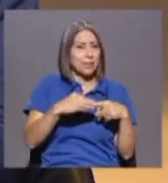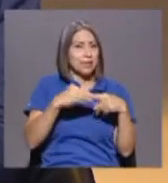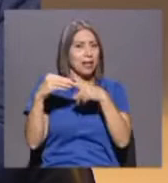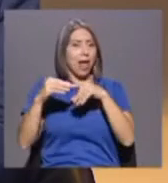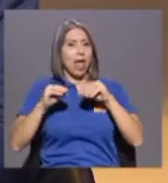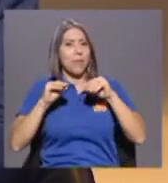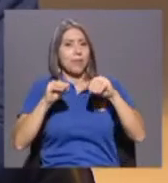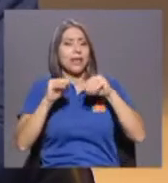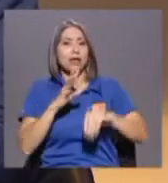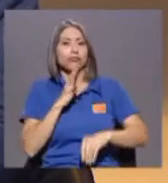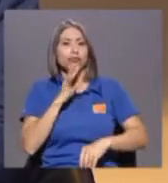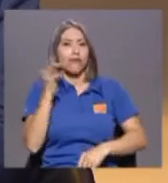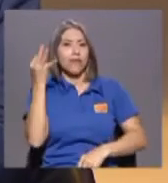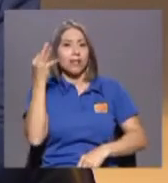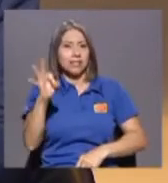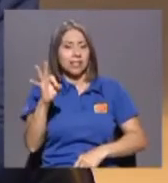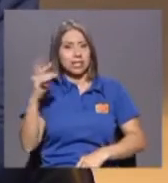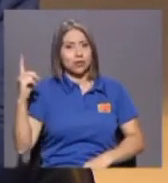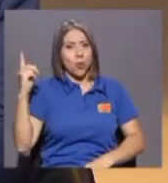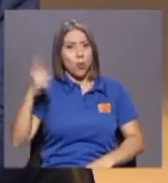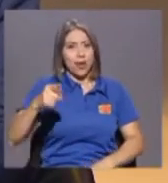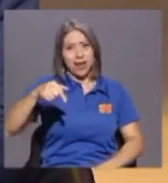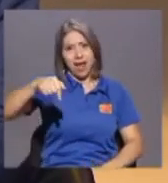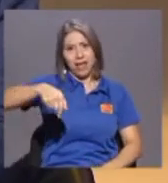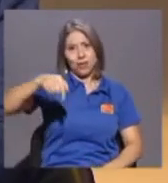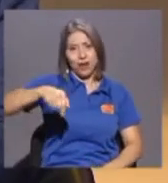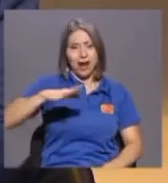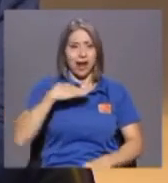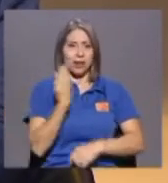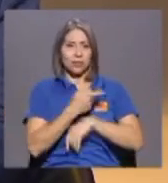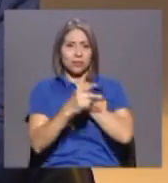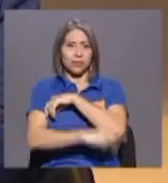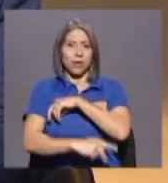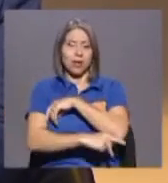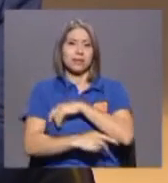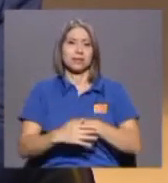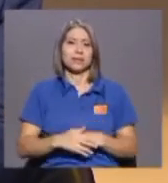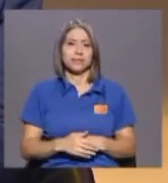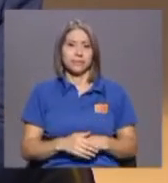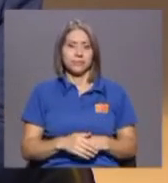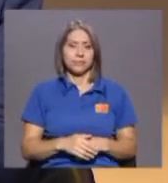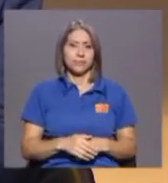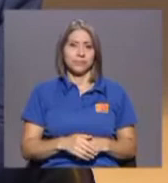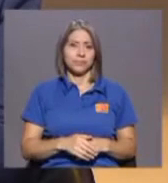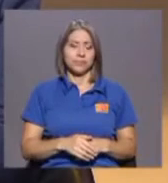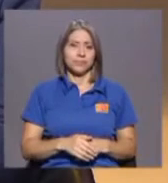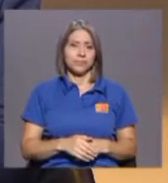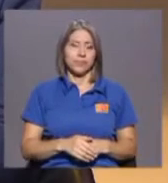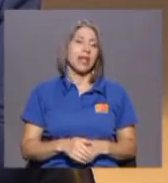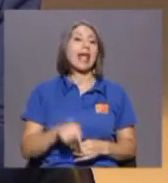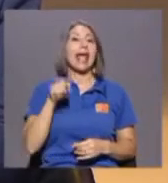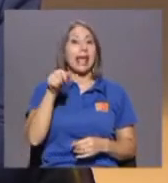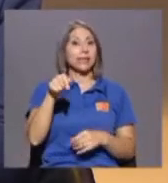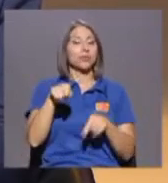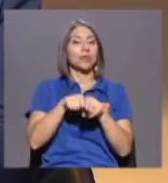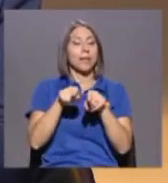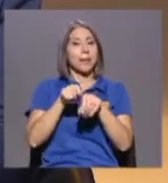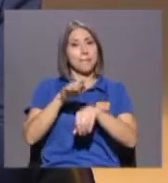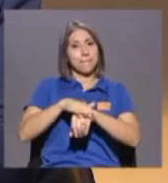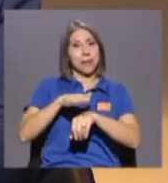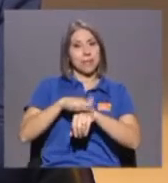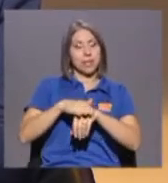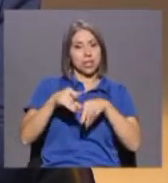es obligatoria en nuestro país. Eso me permitió también